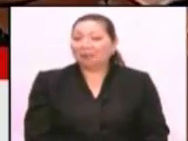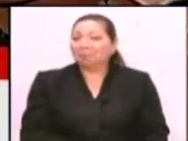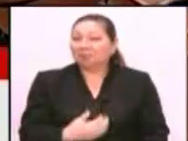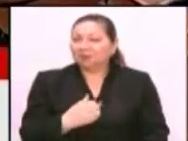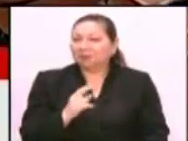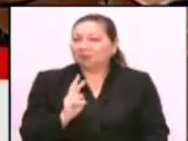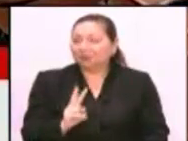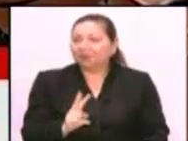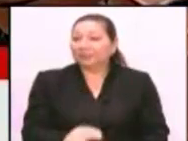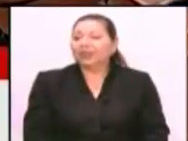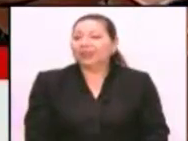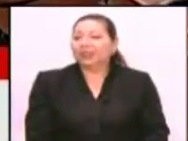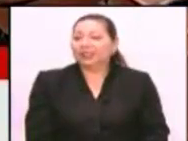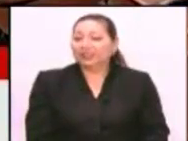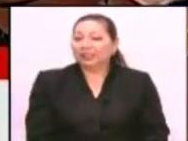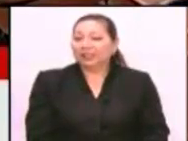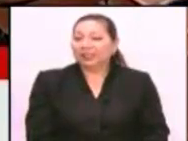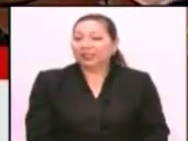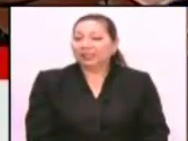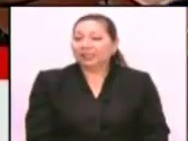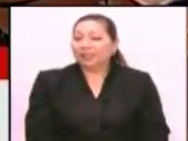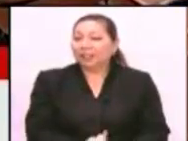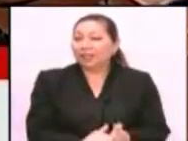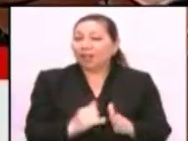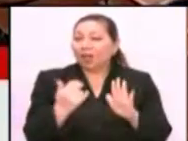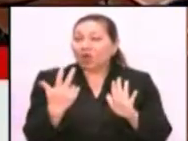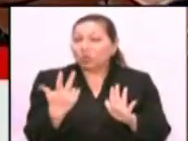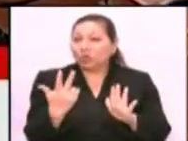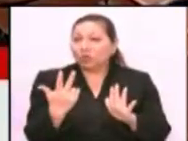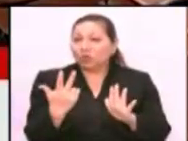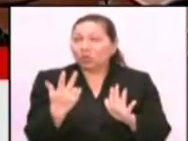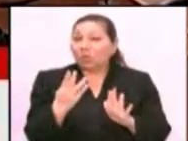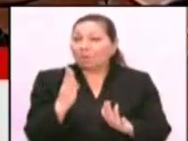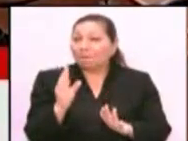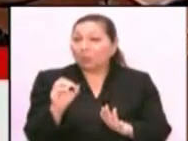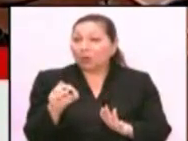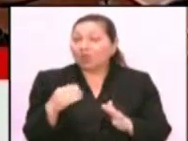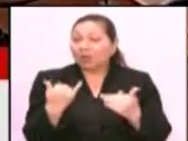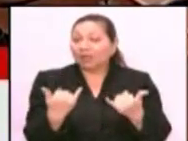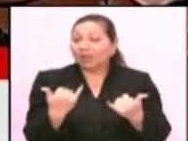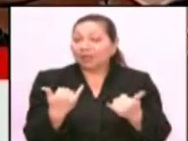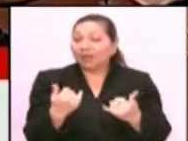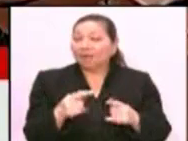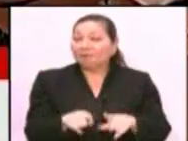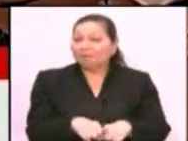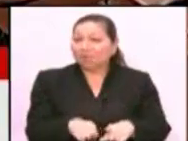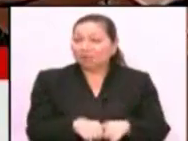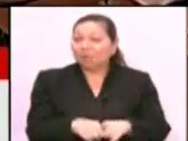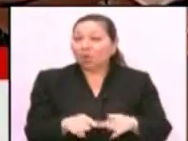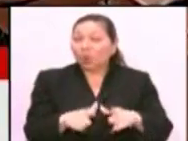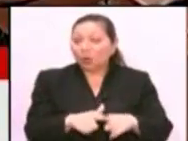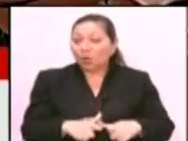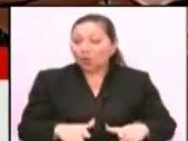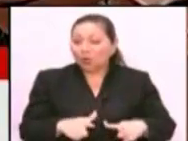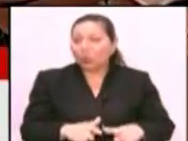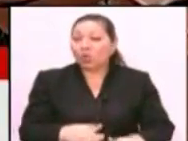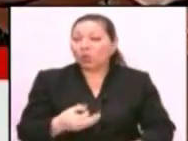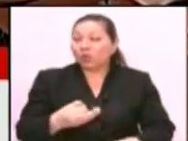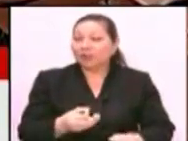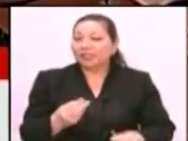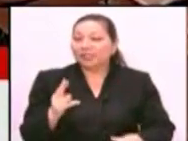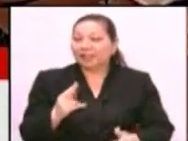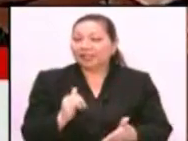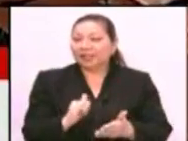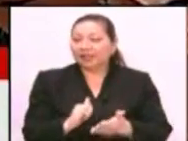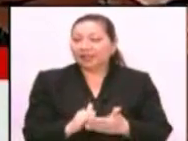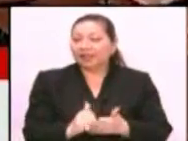pueden ver, en la siguiente por favor, que hay 8 bonos de impacto actualmente en el mundo en el área de justicia criminal,